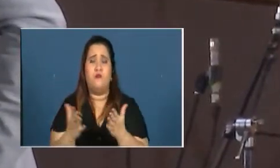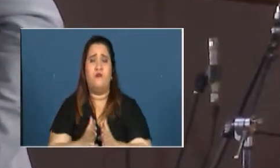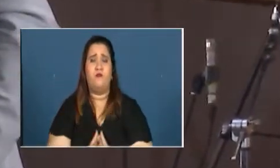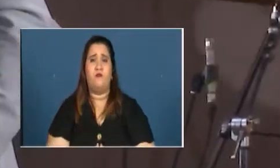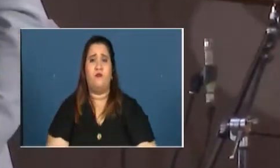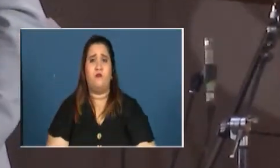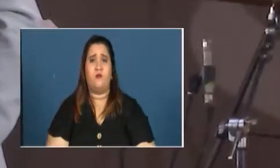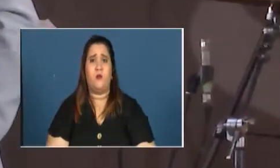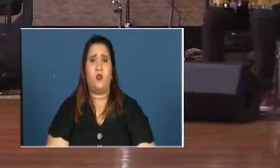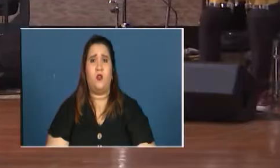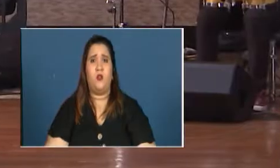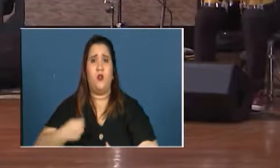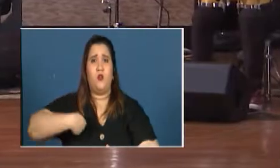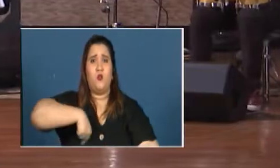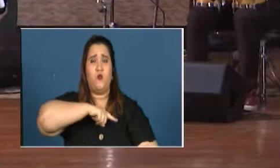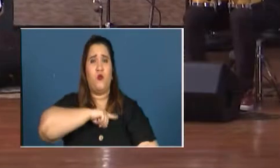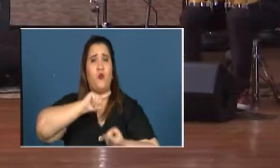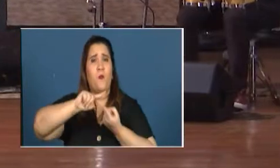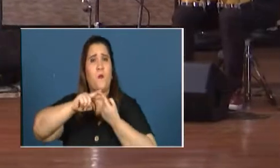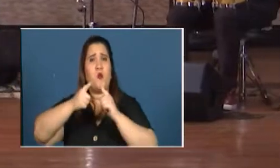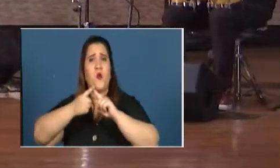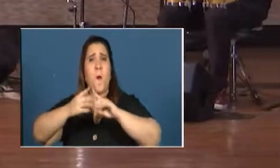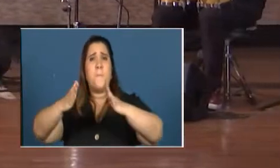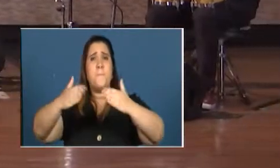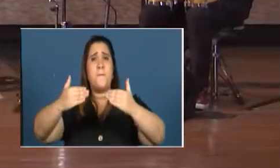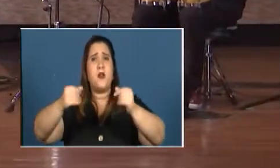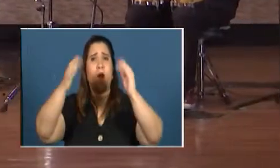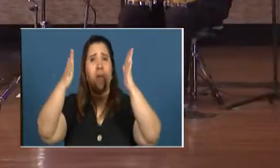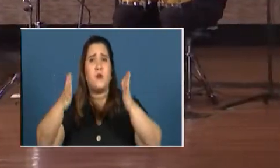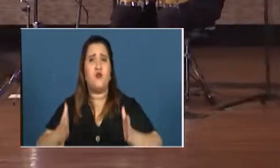a todos nuestros amigos panameños.